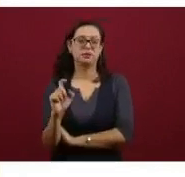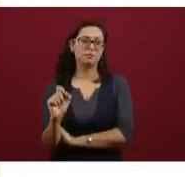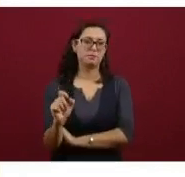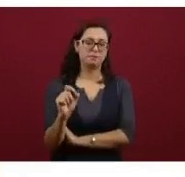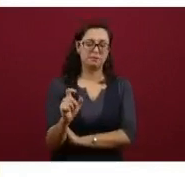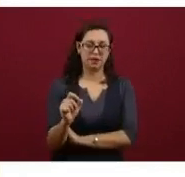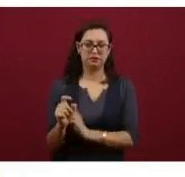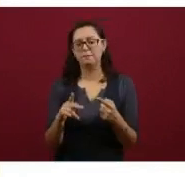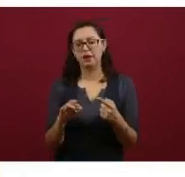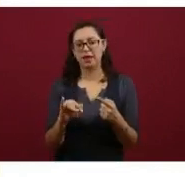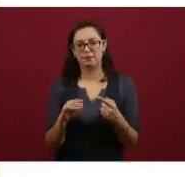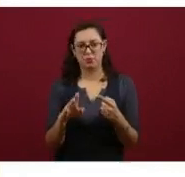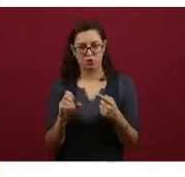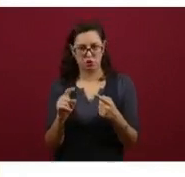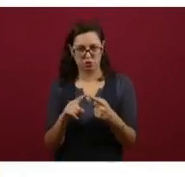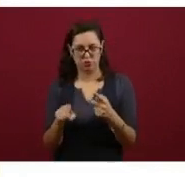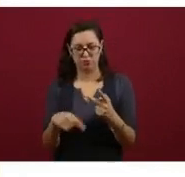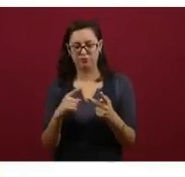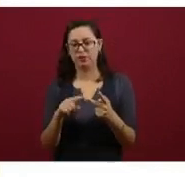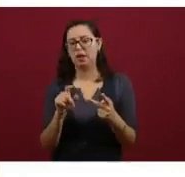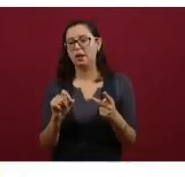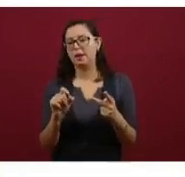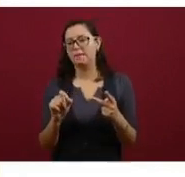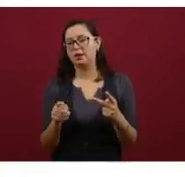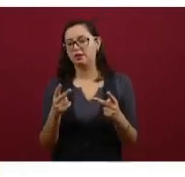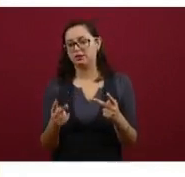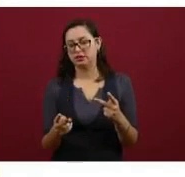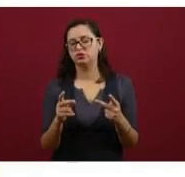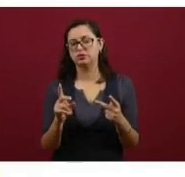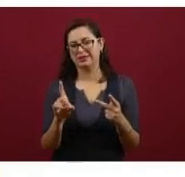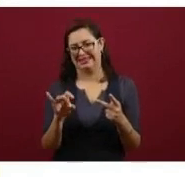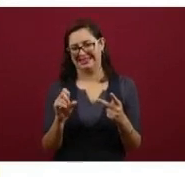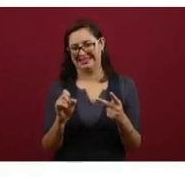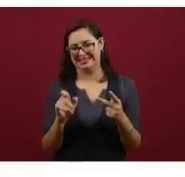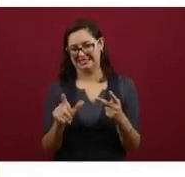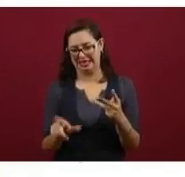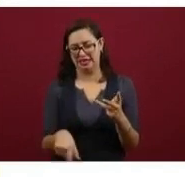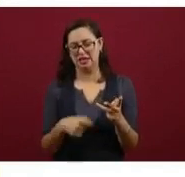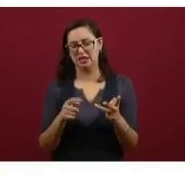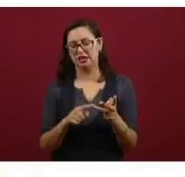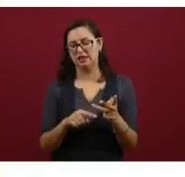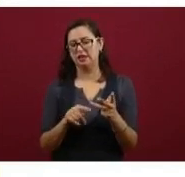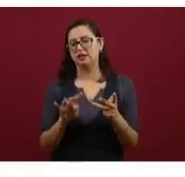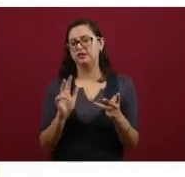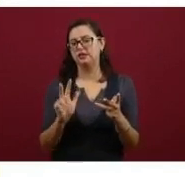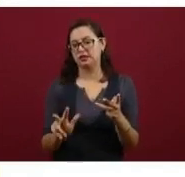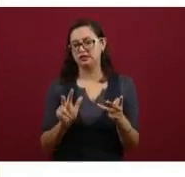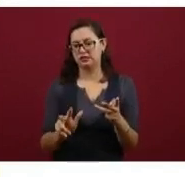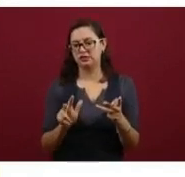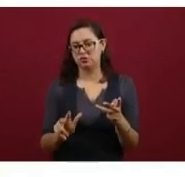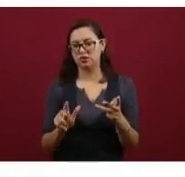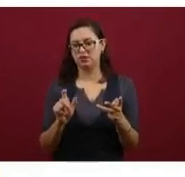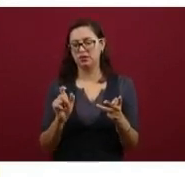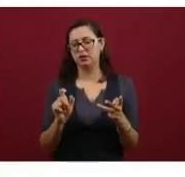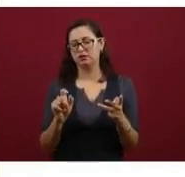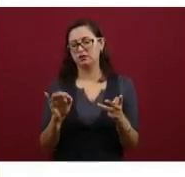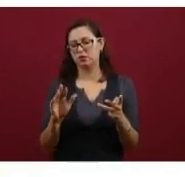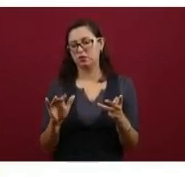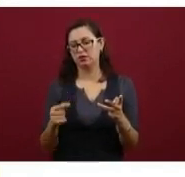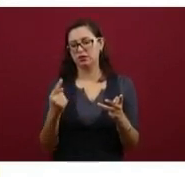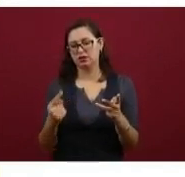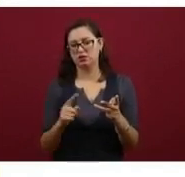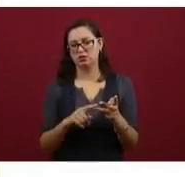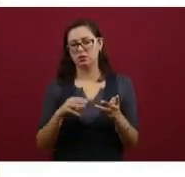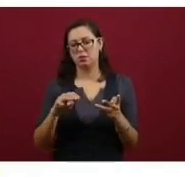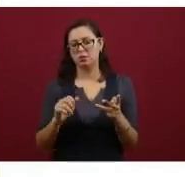centavos premium, 21 pesos con 2 centavos para el diésel y 19 pesos con 51 centavos para la gasolina regular. Lo